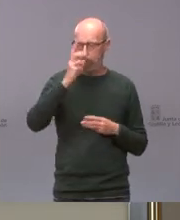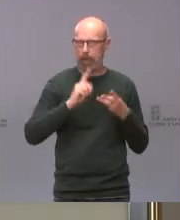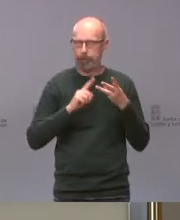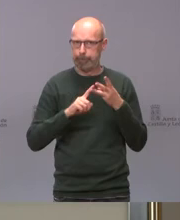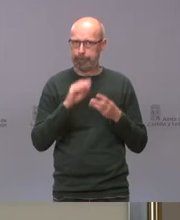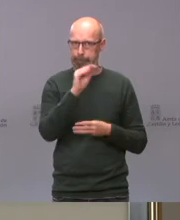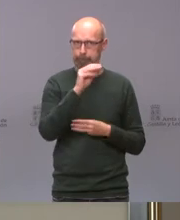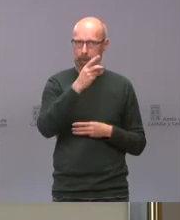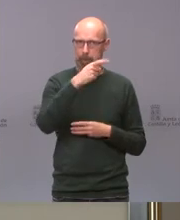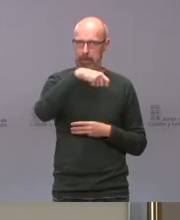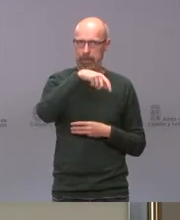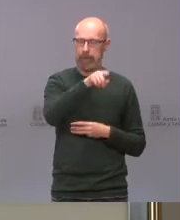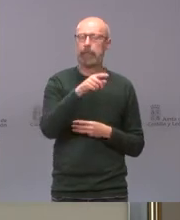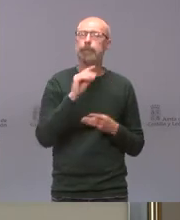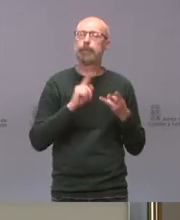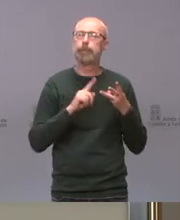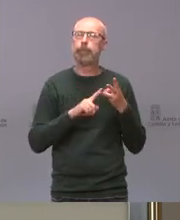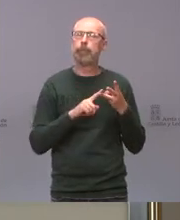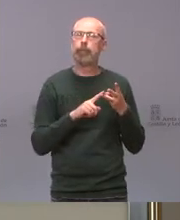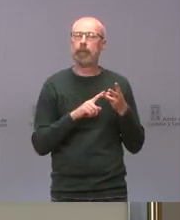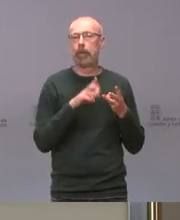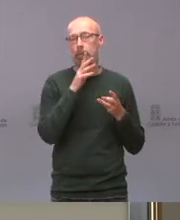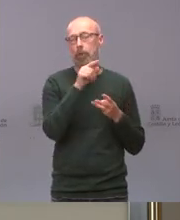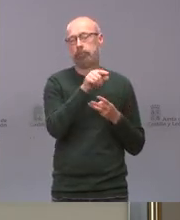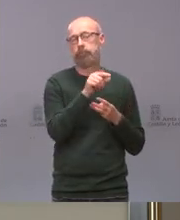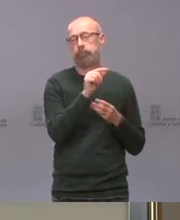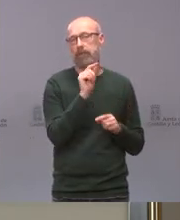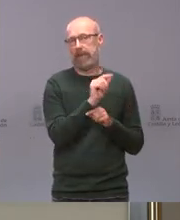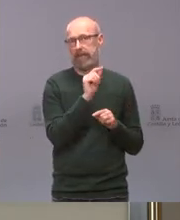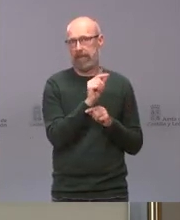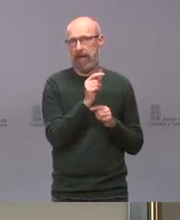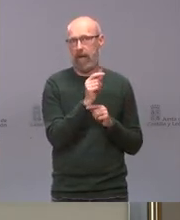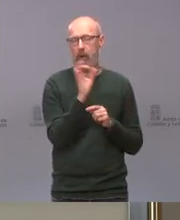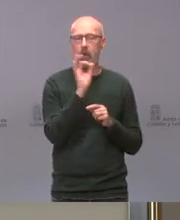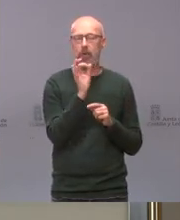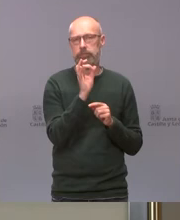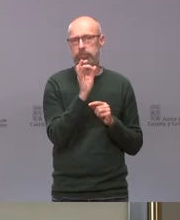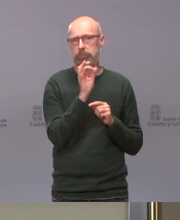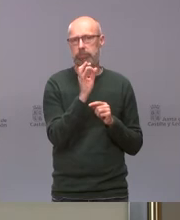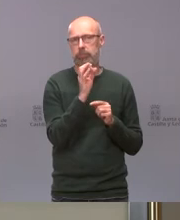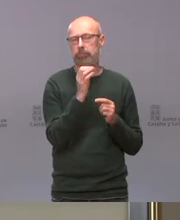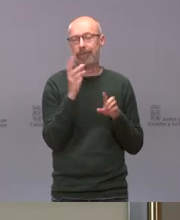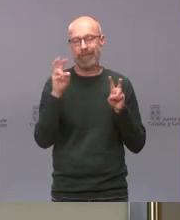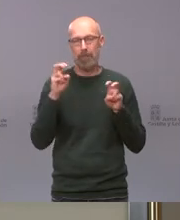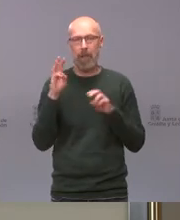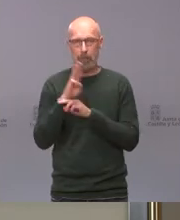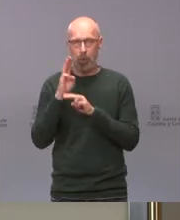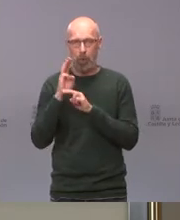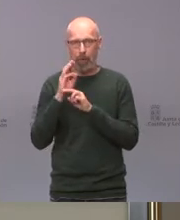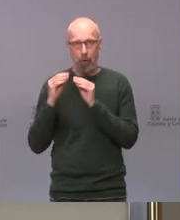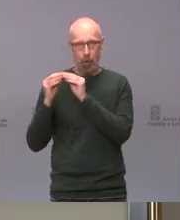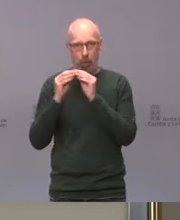vicepresidente nos, con sus críticas, apuntes al informe del procurador del Común,